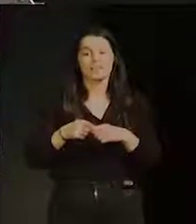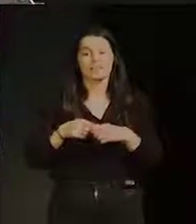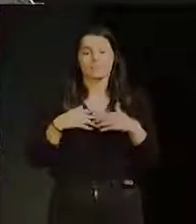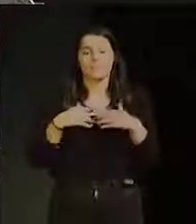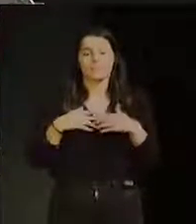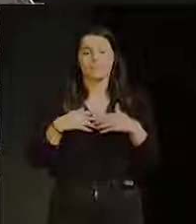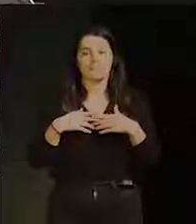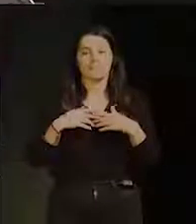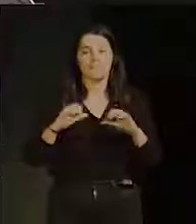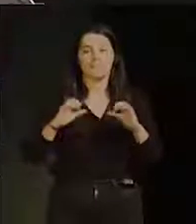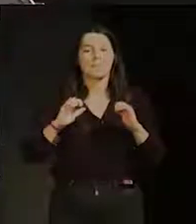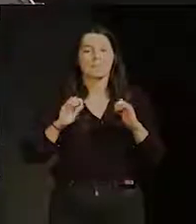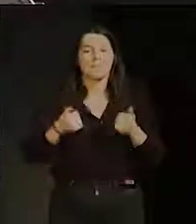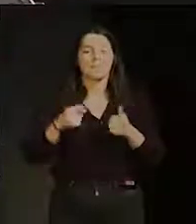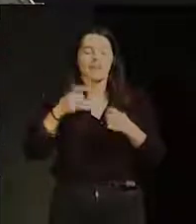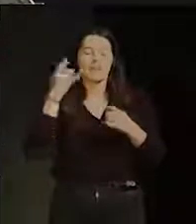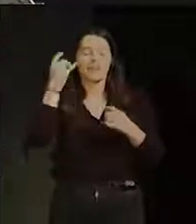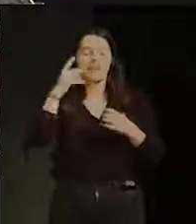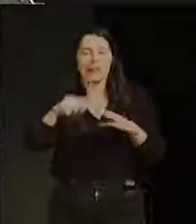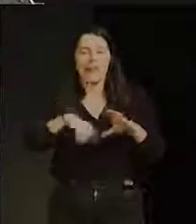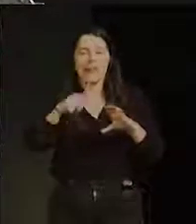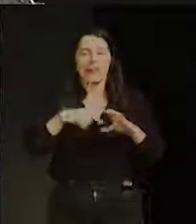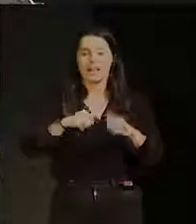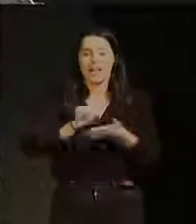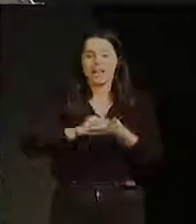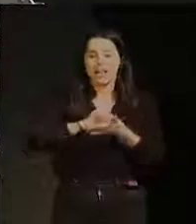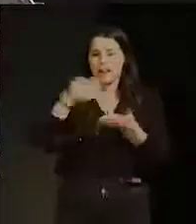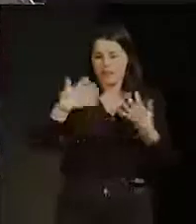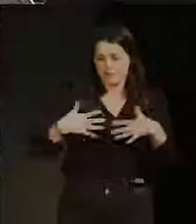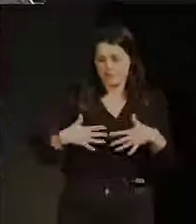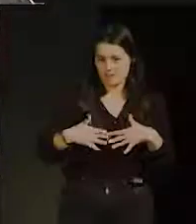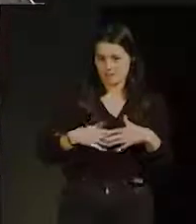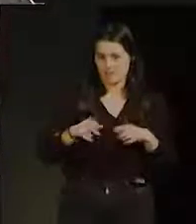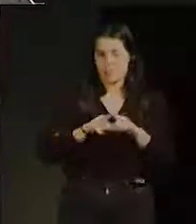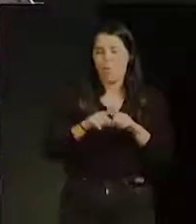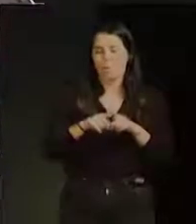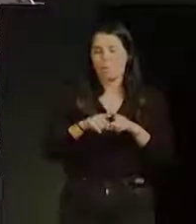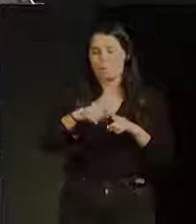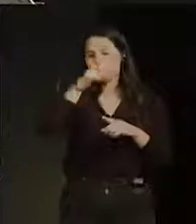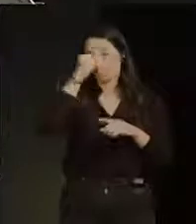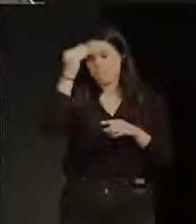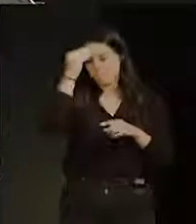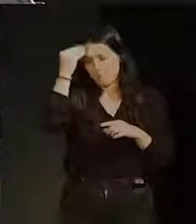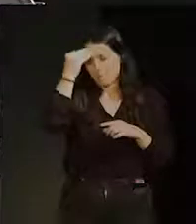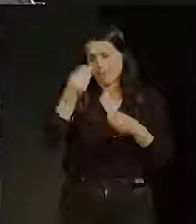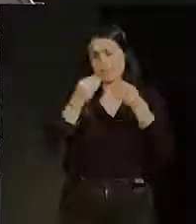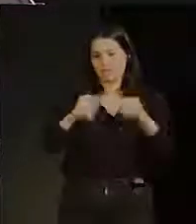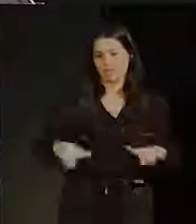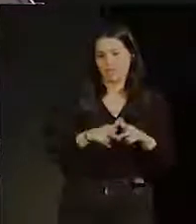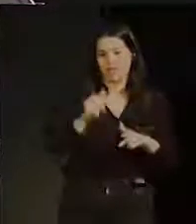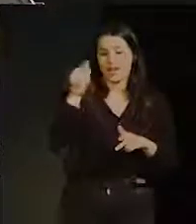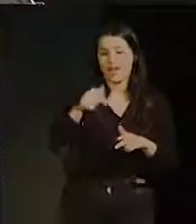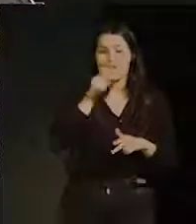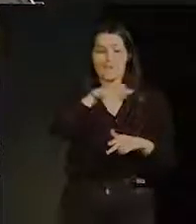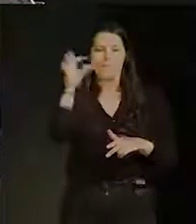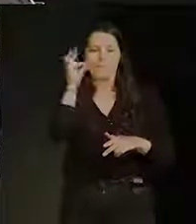los lavaderos como una memoria histórico-social. Esos lavaderos en los que las mujeres se